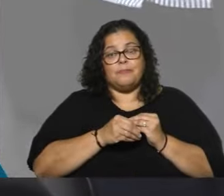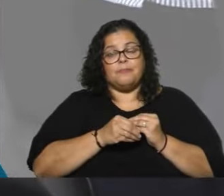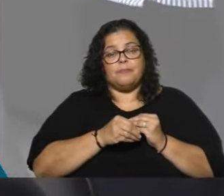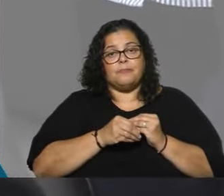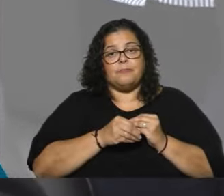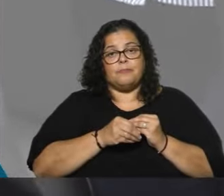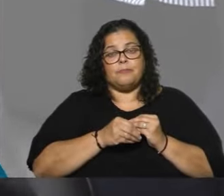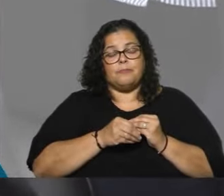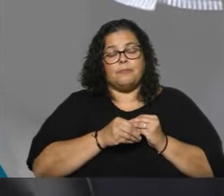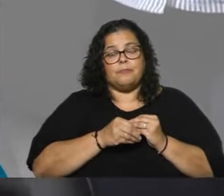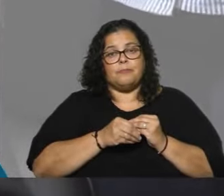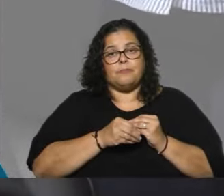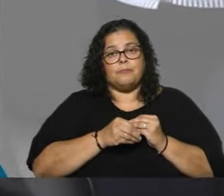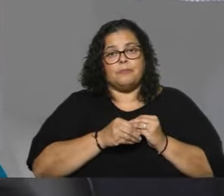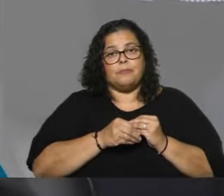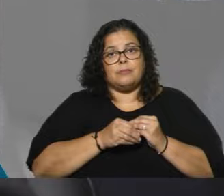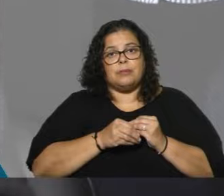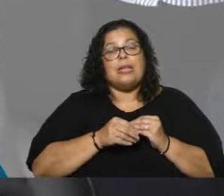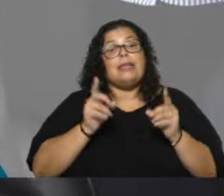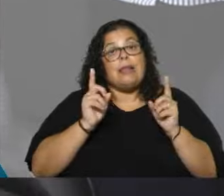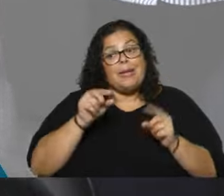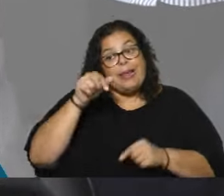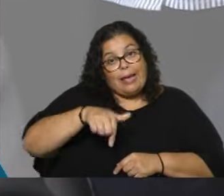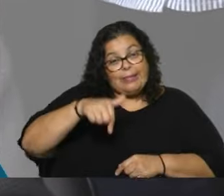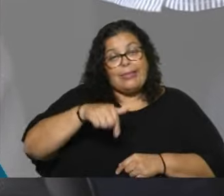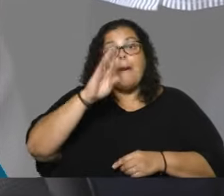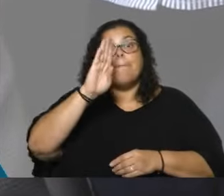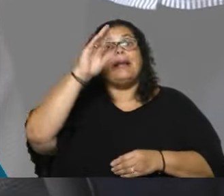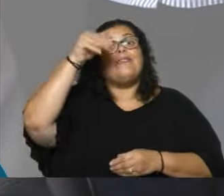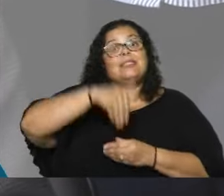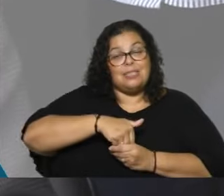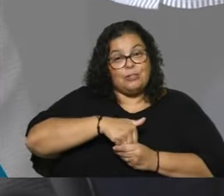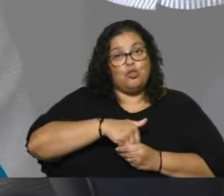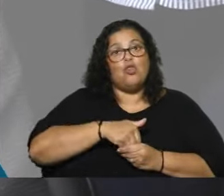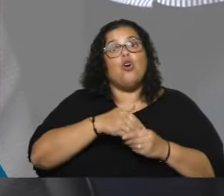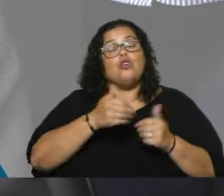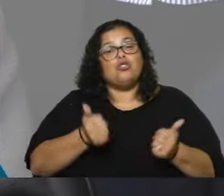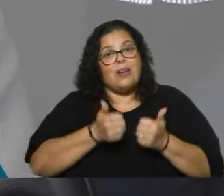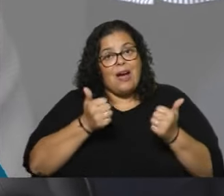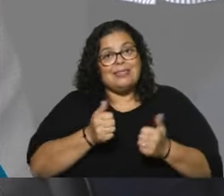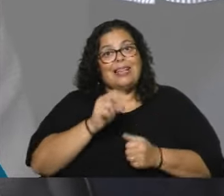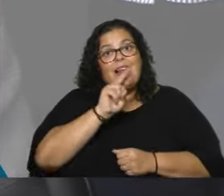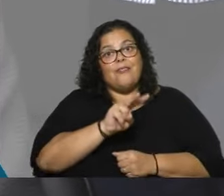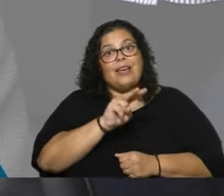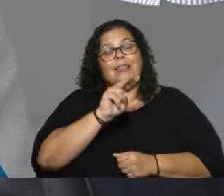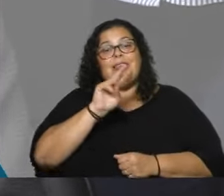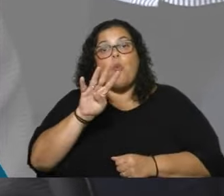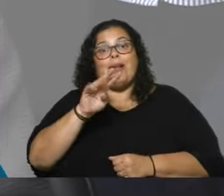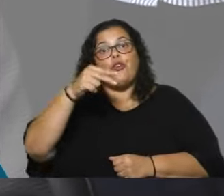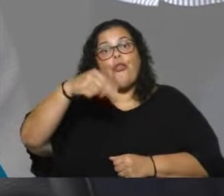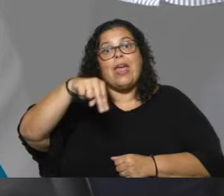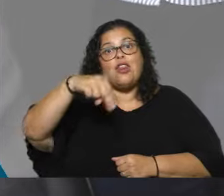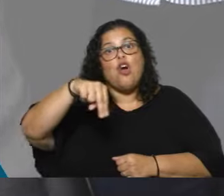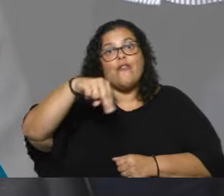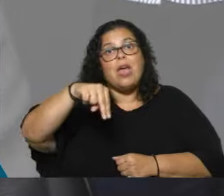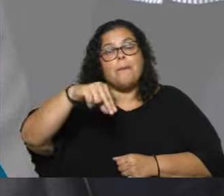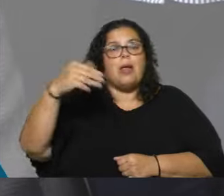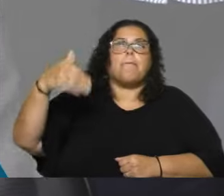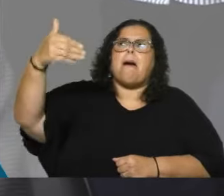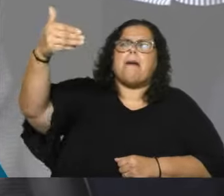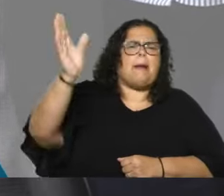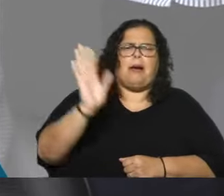Pero aparte de eso, este plebiscito se va a hacer el 24 de noviembre, no va a quedar para adelante.